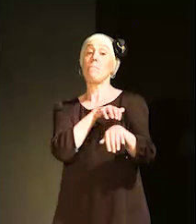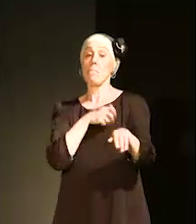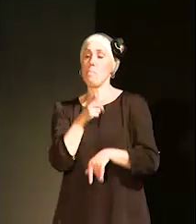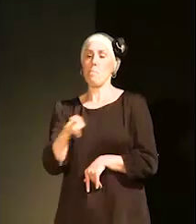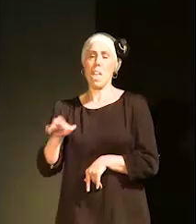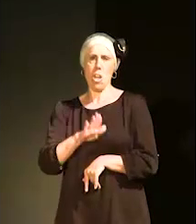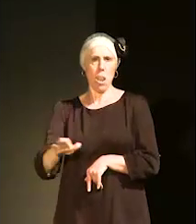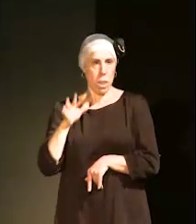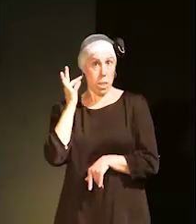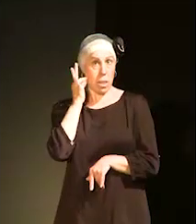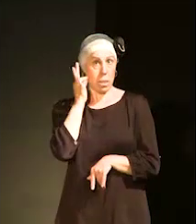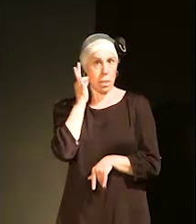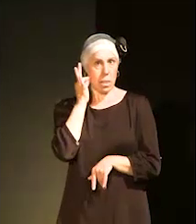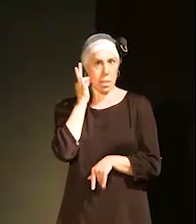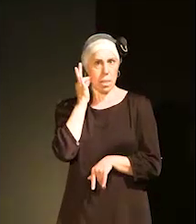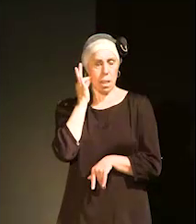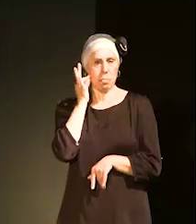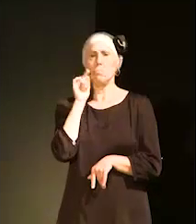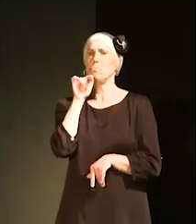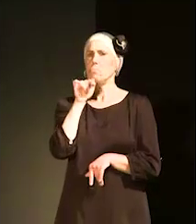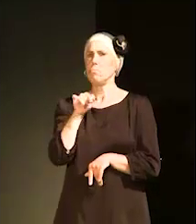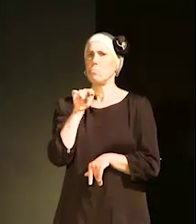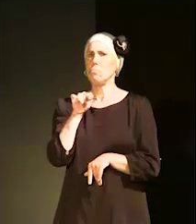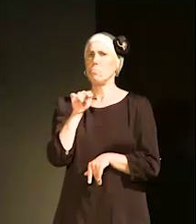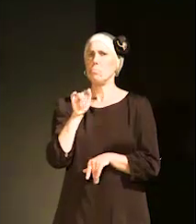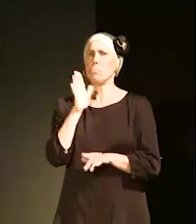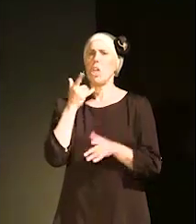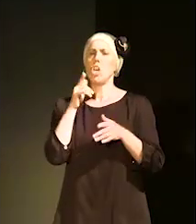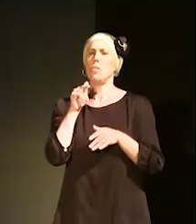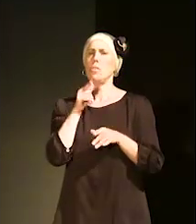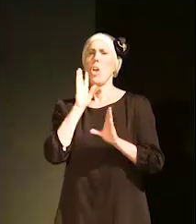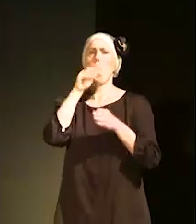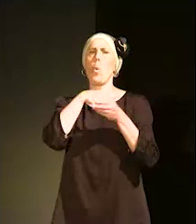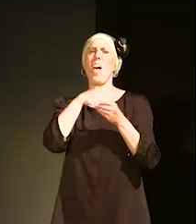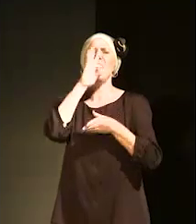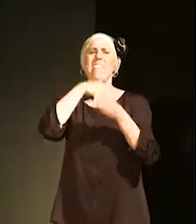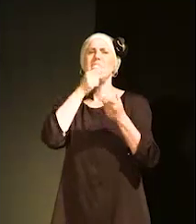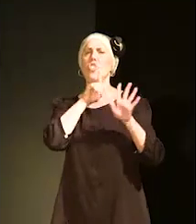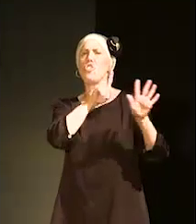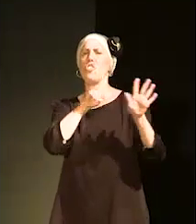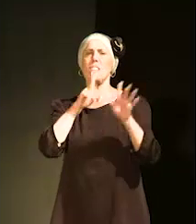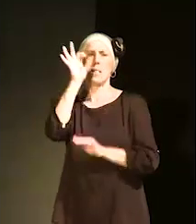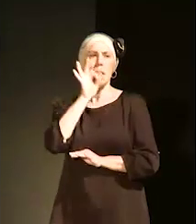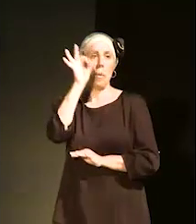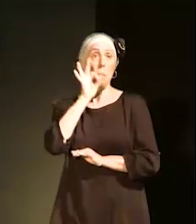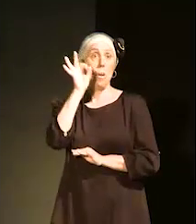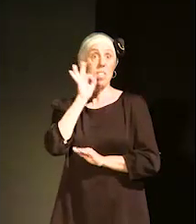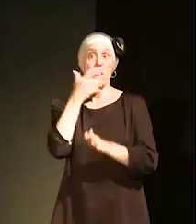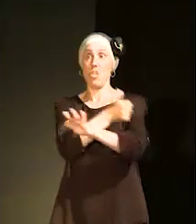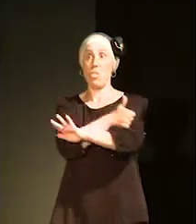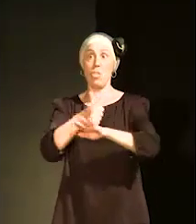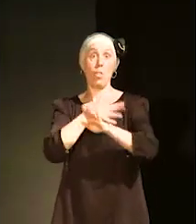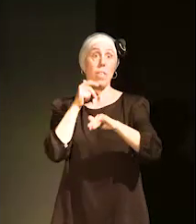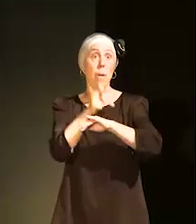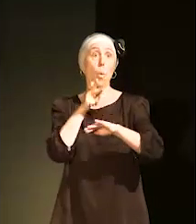esas niñas pertenecen al 66 7% de la población guatemalteca que vive en situación